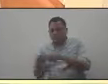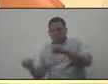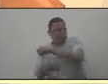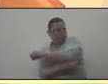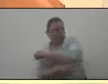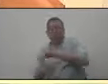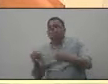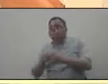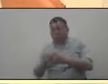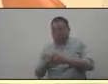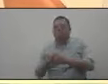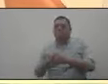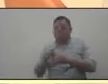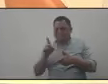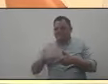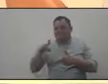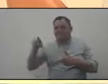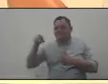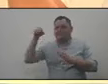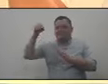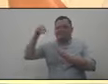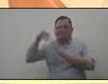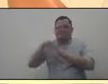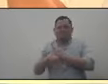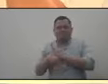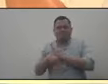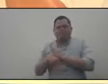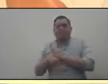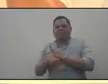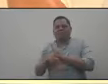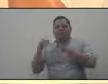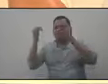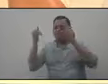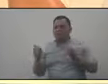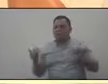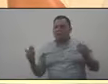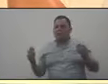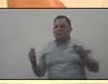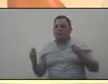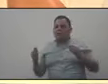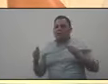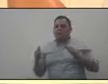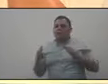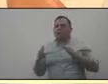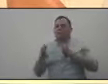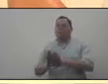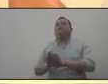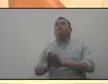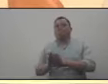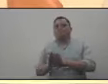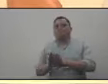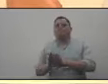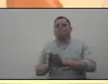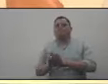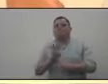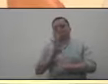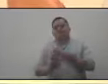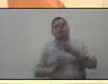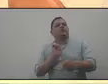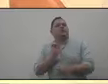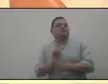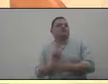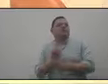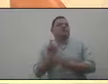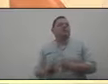de siniestralidad, que ha sido algo que ha ido cerrándose de una manera maravillosa en estos 4 años. ¿Eso qué